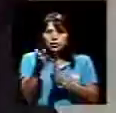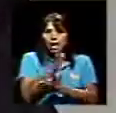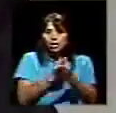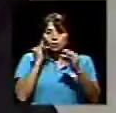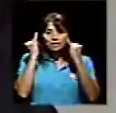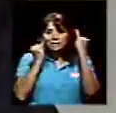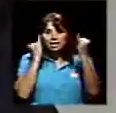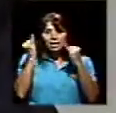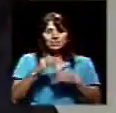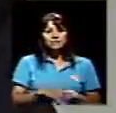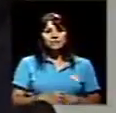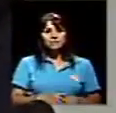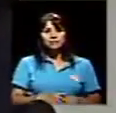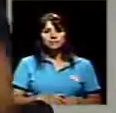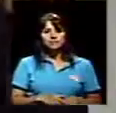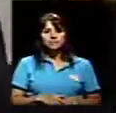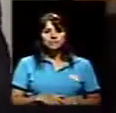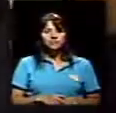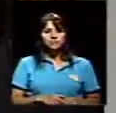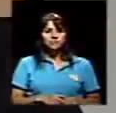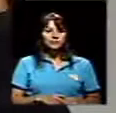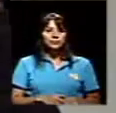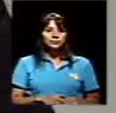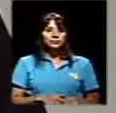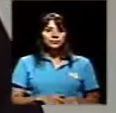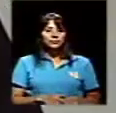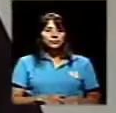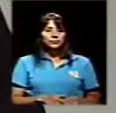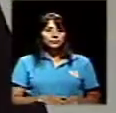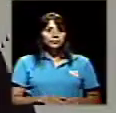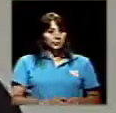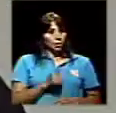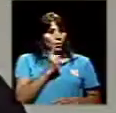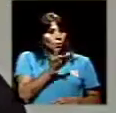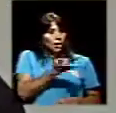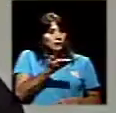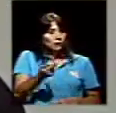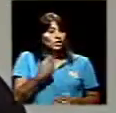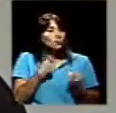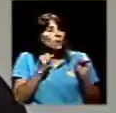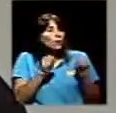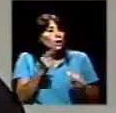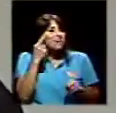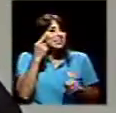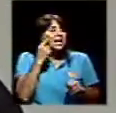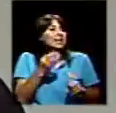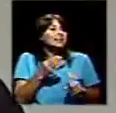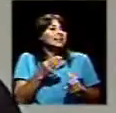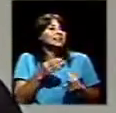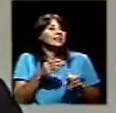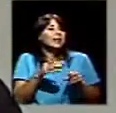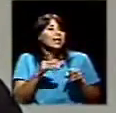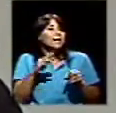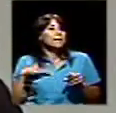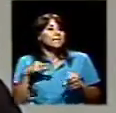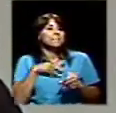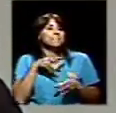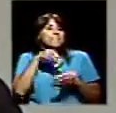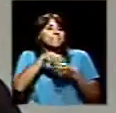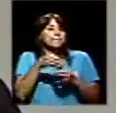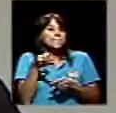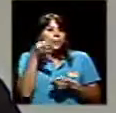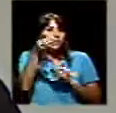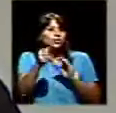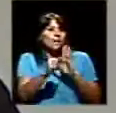tiempo. Y una de las cosas que uno podría pensar sobre la próxima Asamblea es que parece